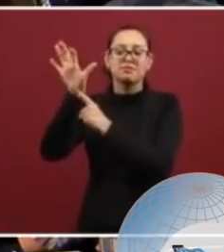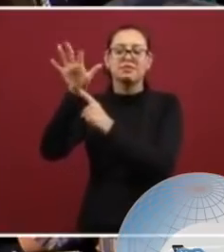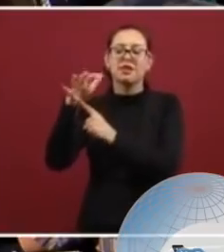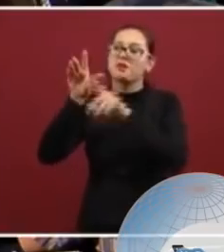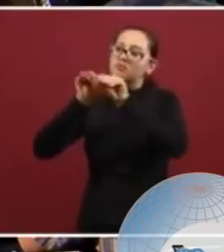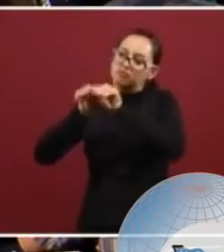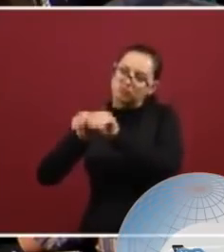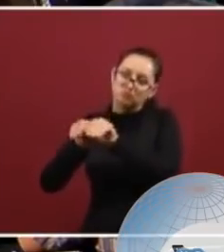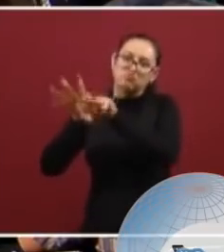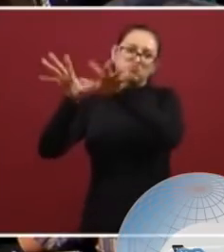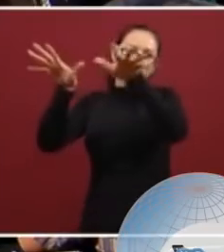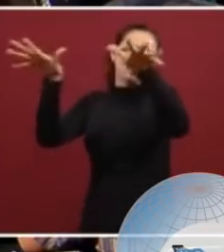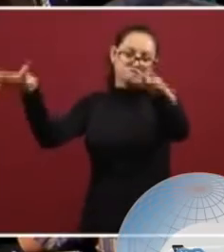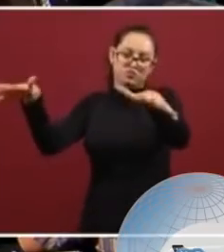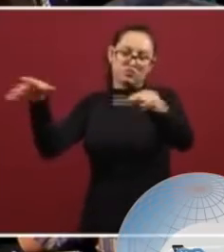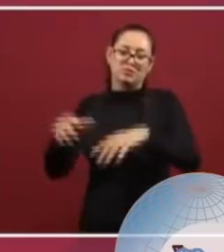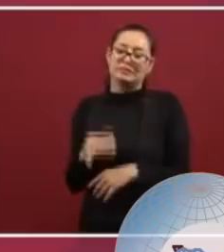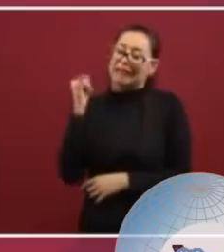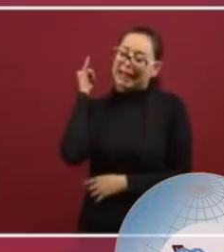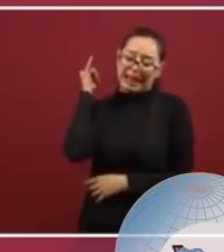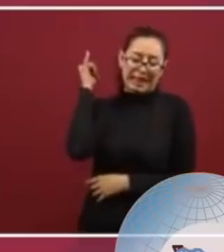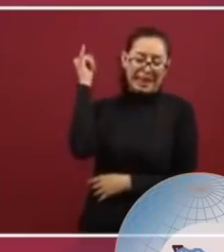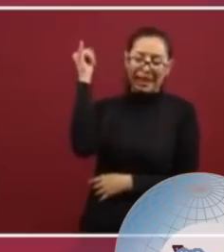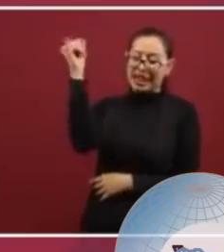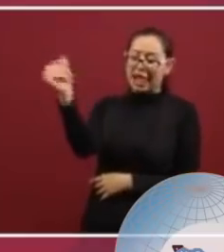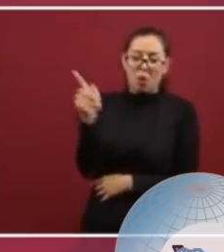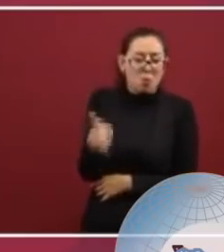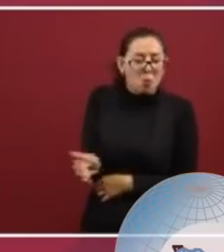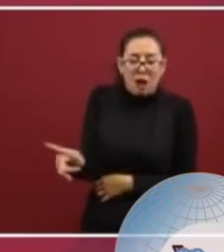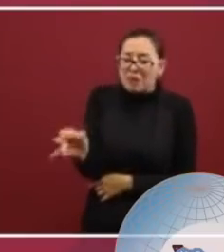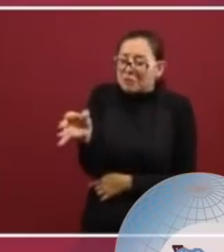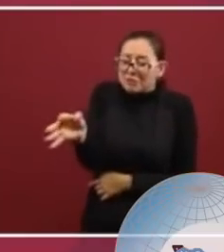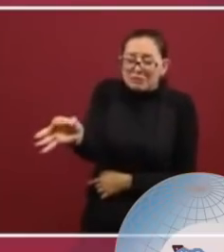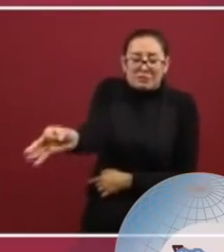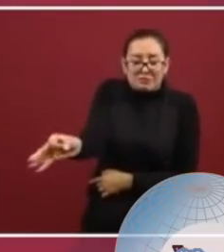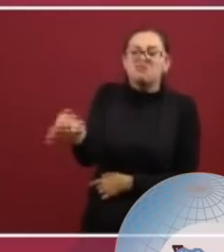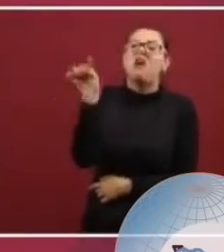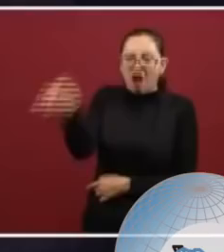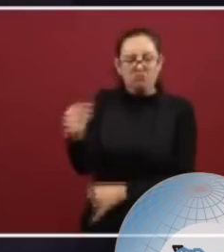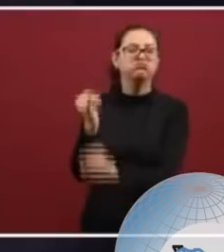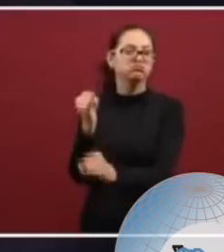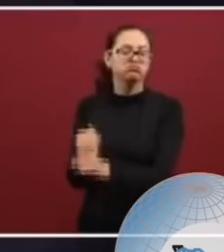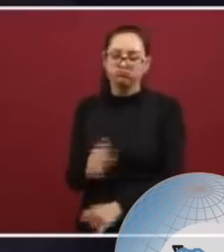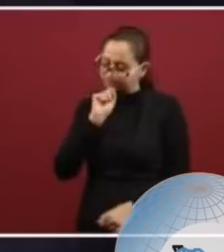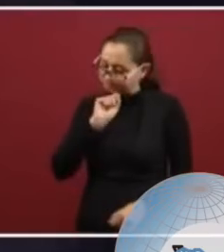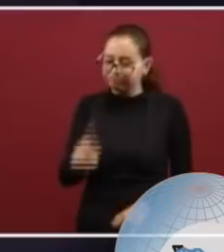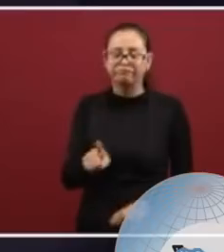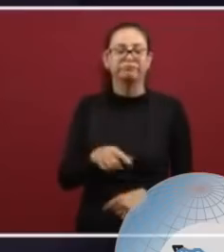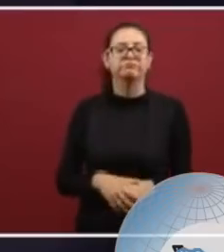dar la comunicación hasta los pueblos más pequeños. Ese es